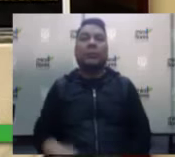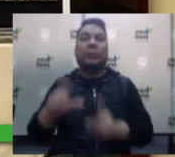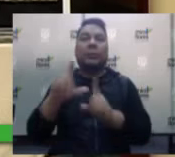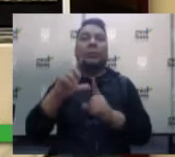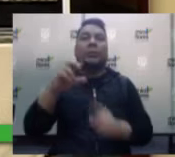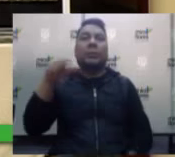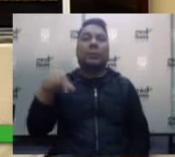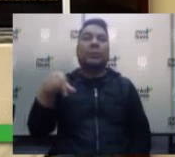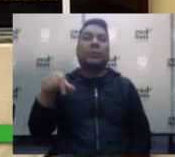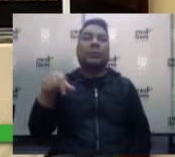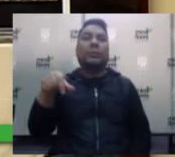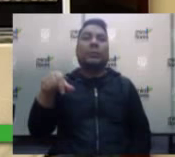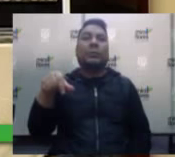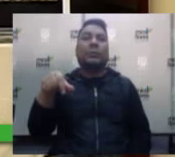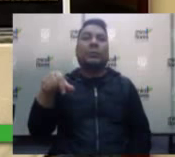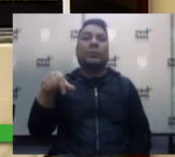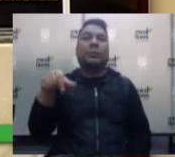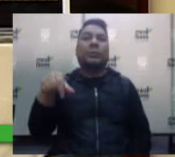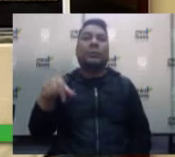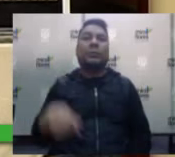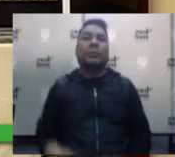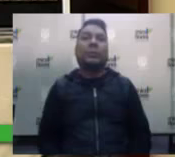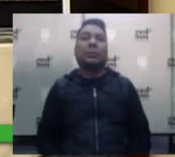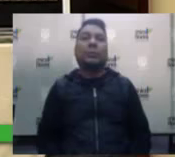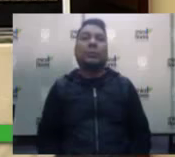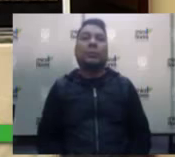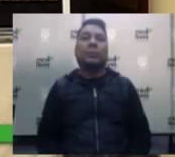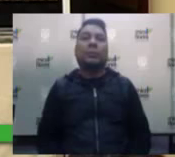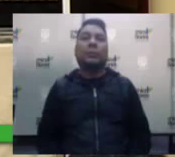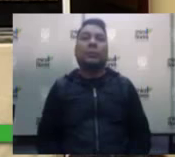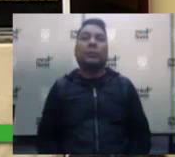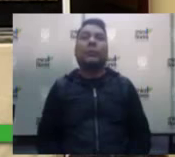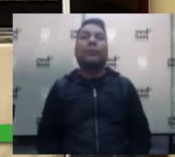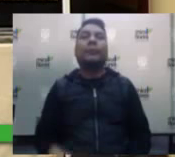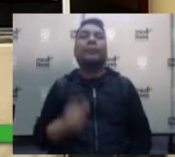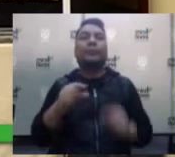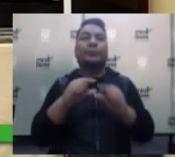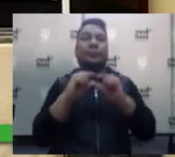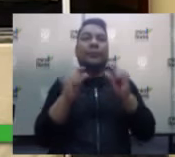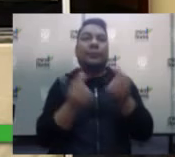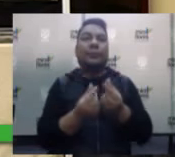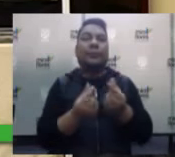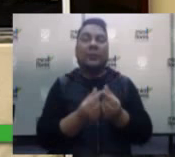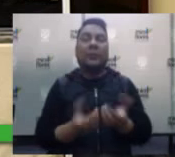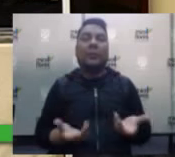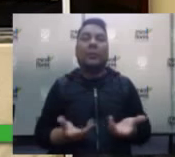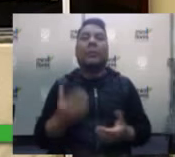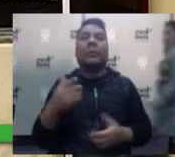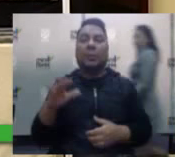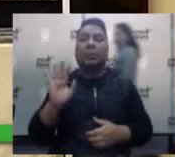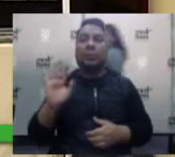Letra Q. Q. Q. A la agrupación Solidaridad Nacional.